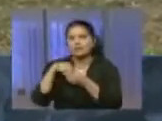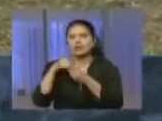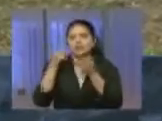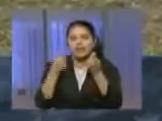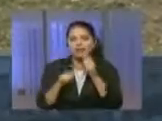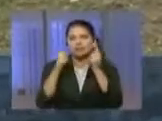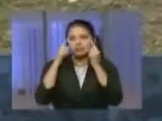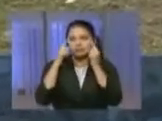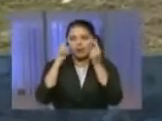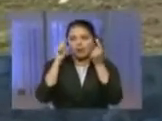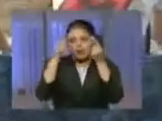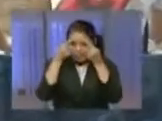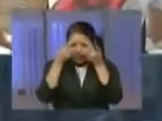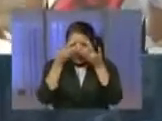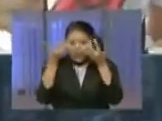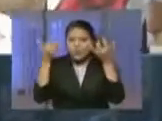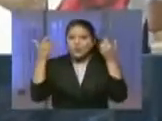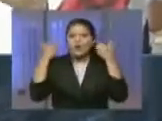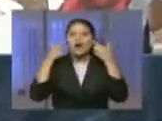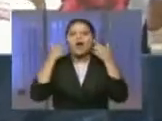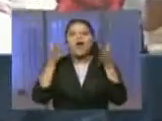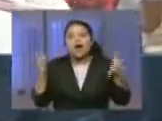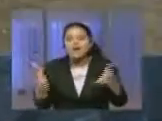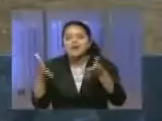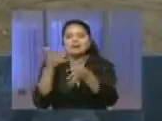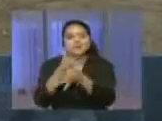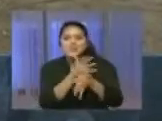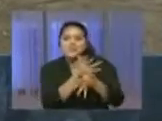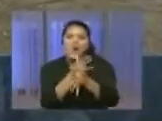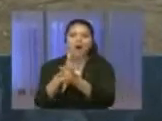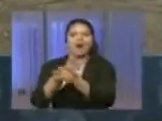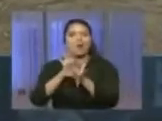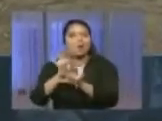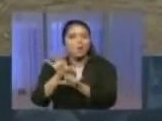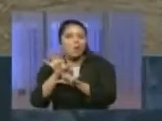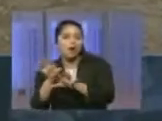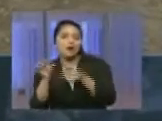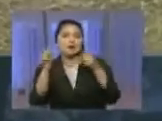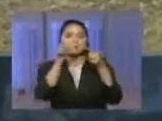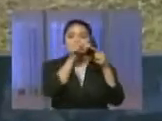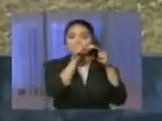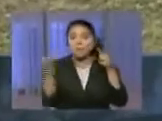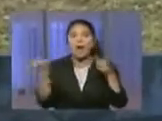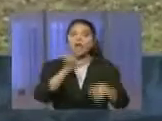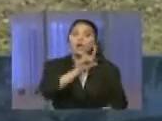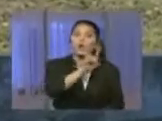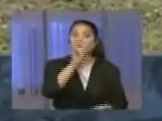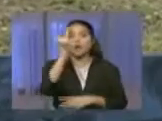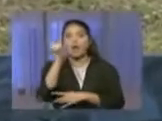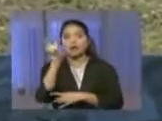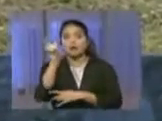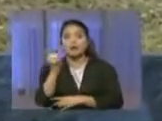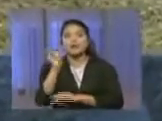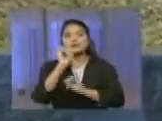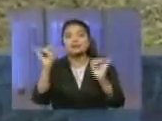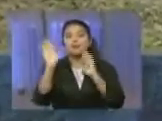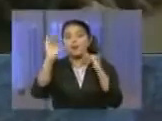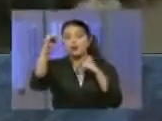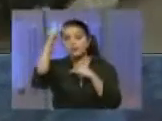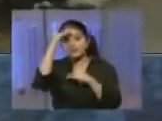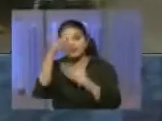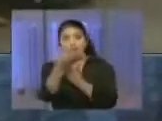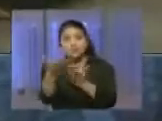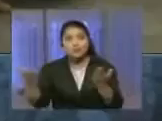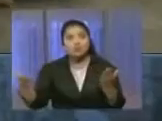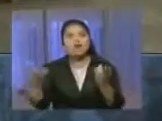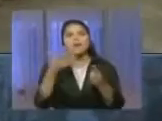poco Entonces nosotros n divertimos en lo que sería entre semanas dond hemos atendido distintas lugares